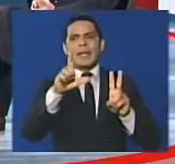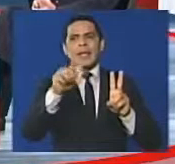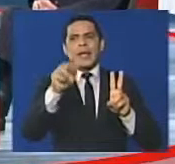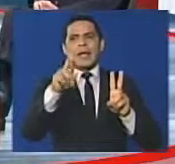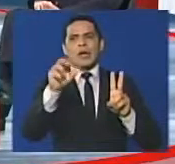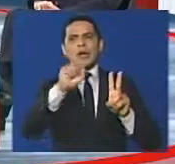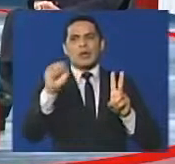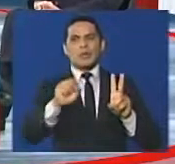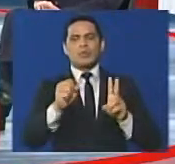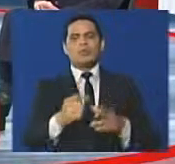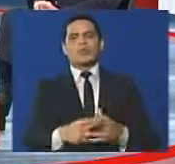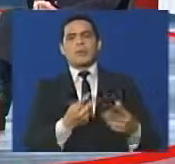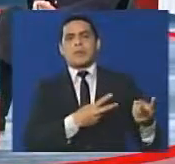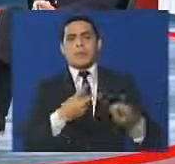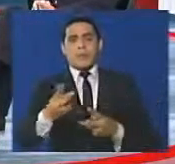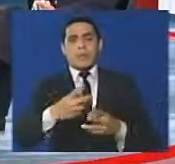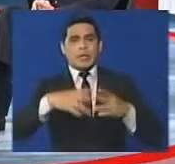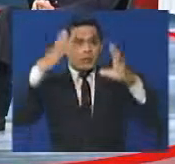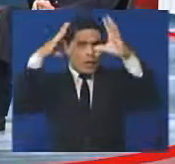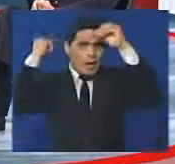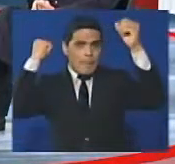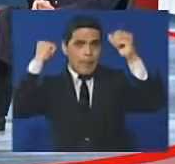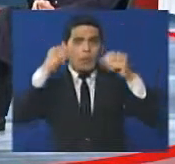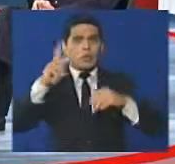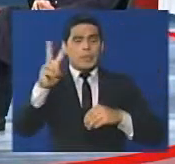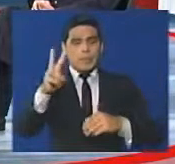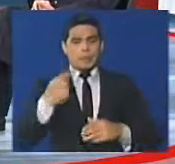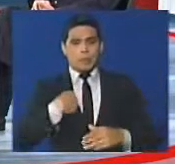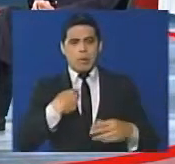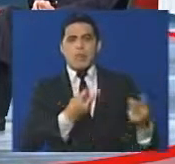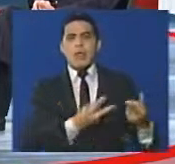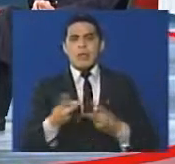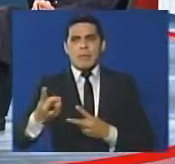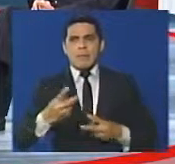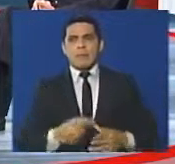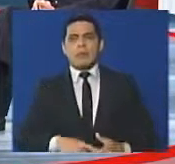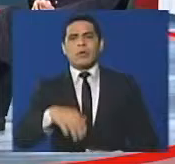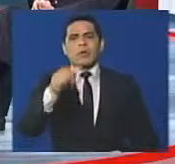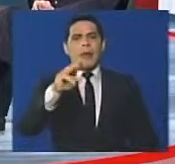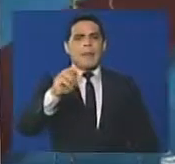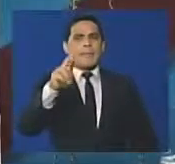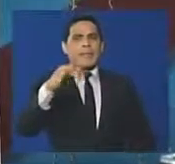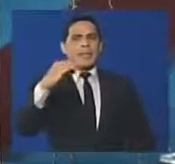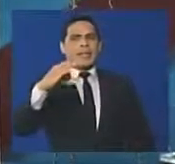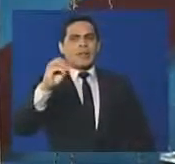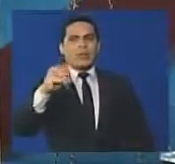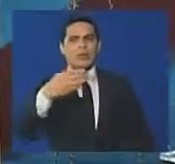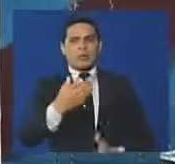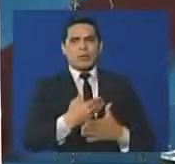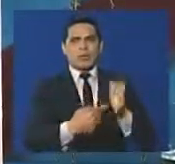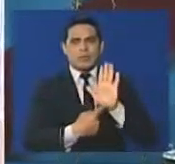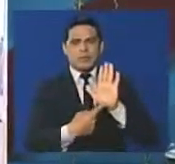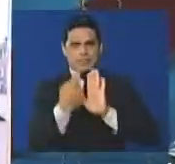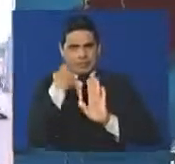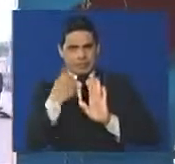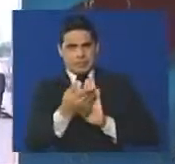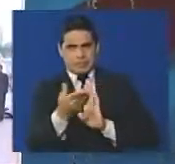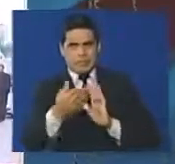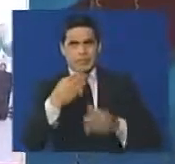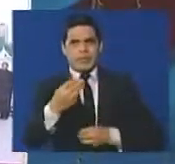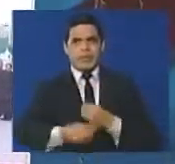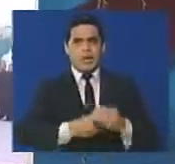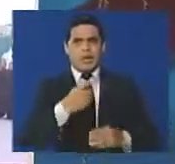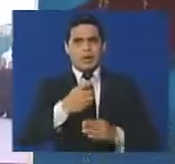me hizo una invitación el embajador de Venezuela ya, Américo Núñez, a donde se